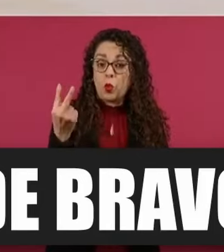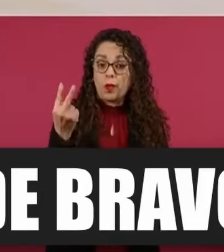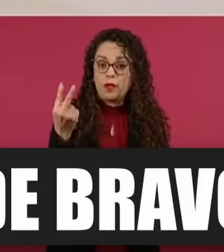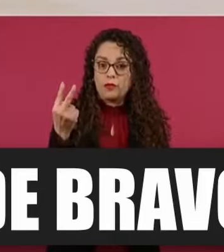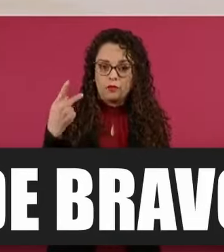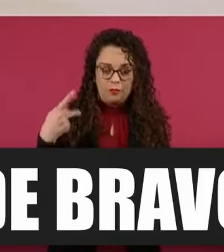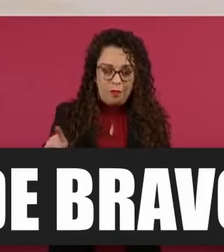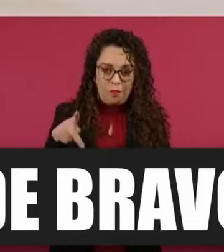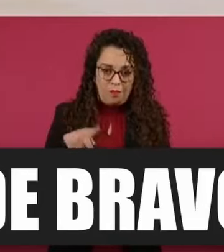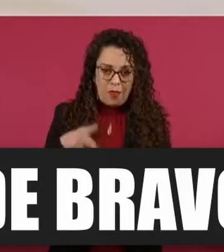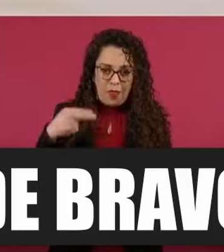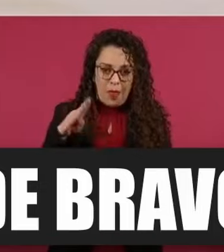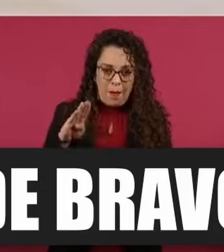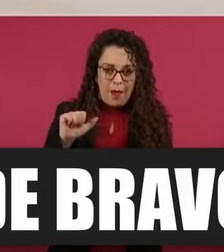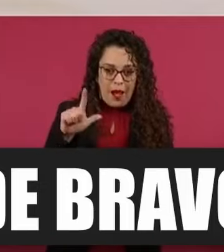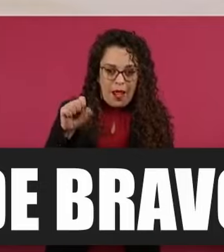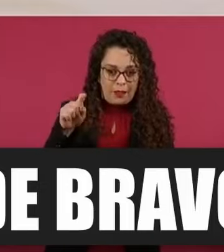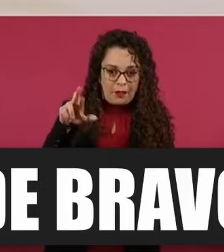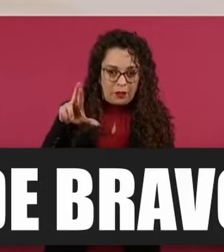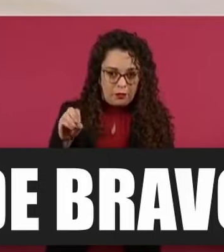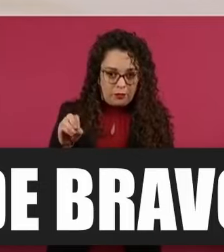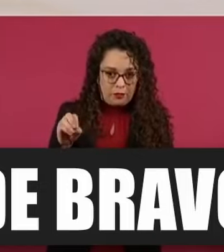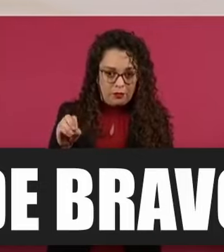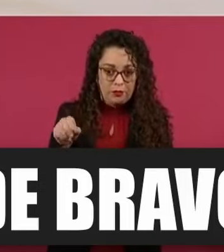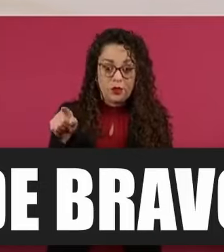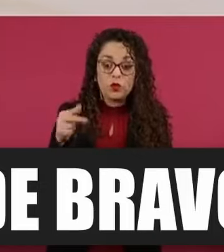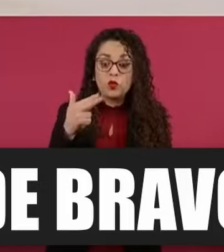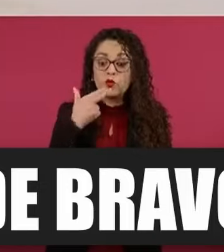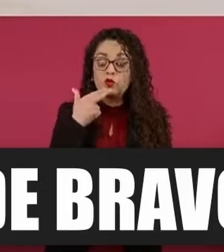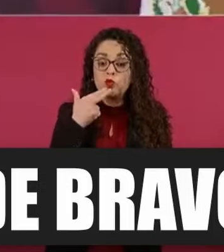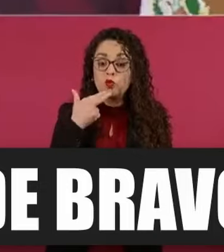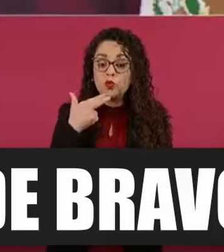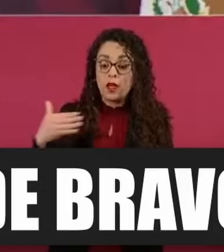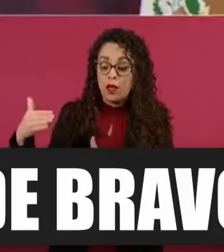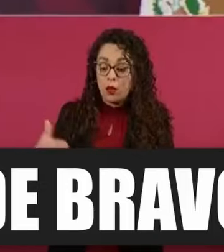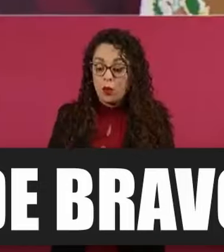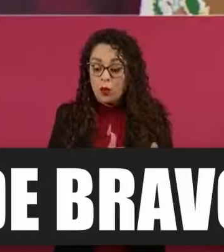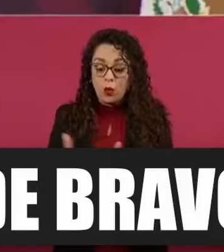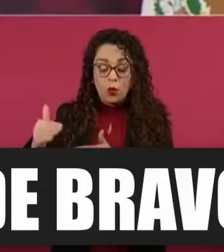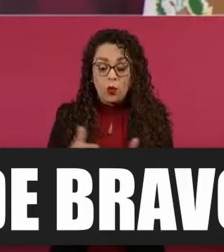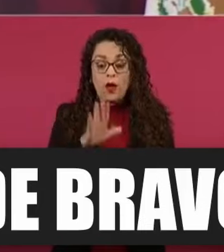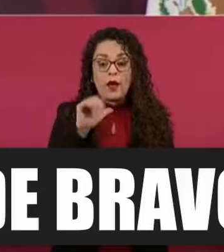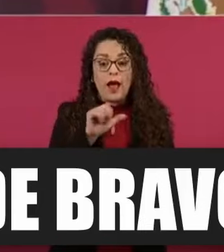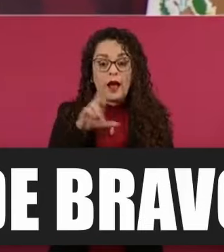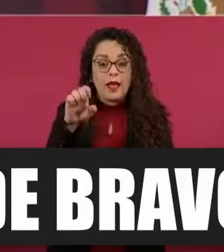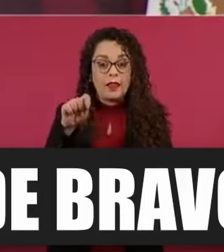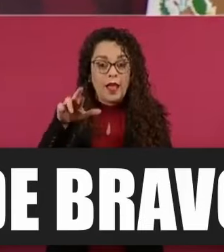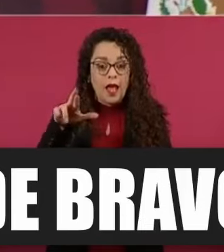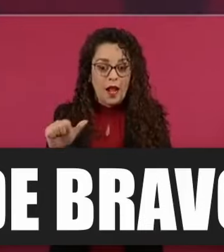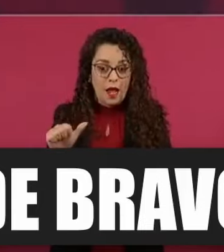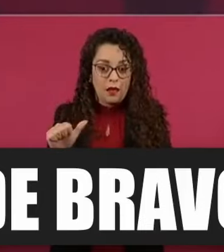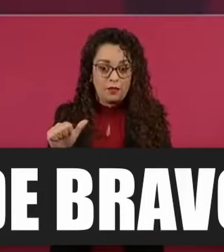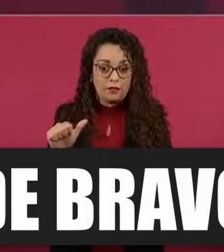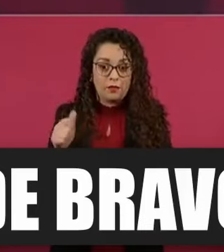Y se utilizaron las carreteras y se afectaron algunas carreteras por toda la construcción.